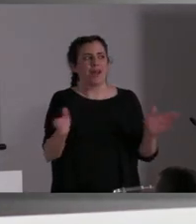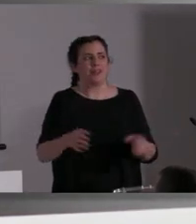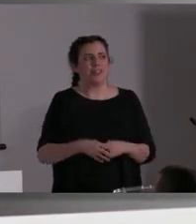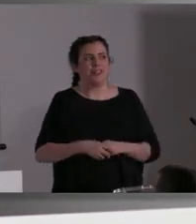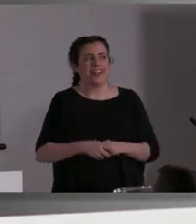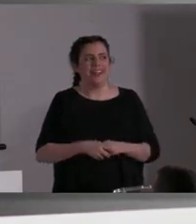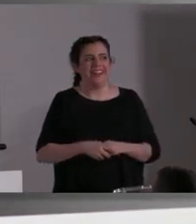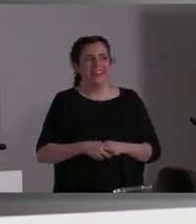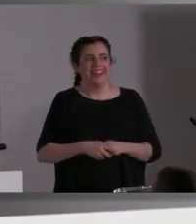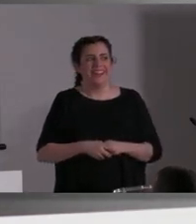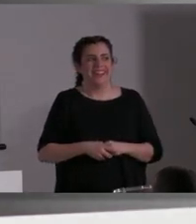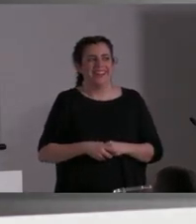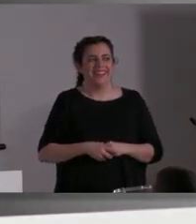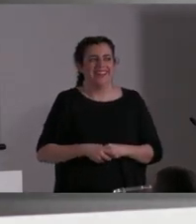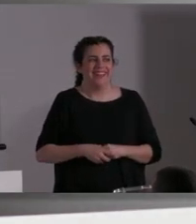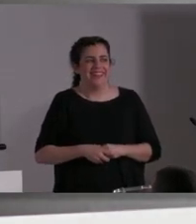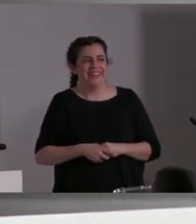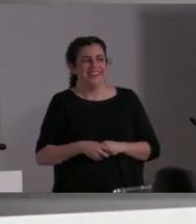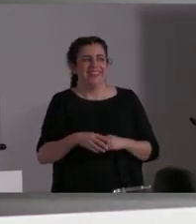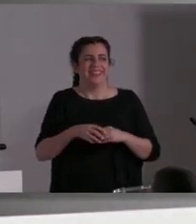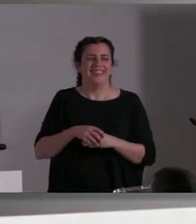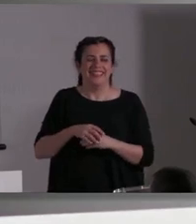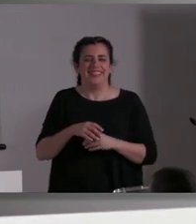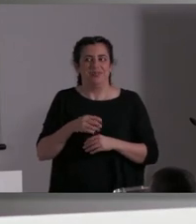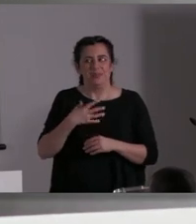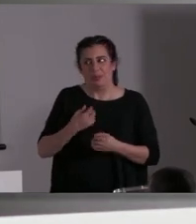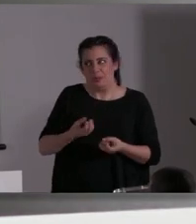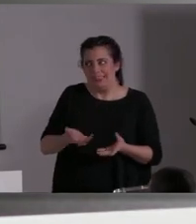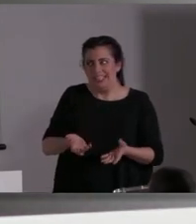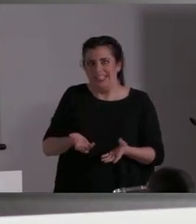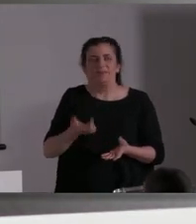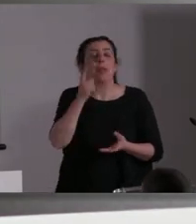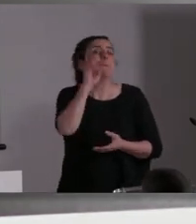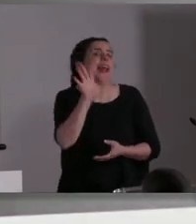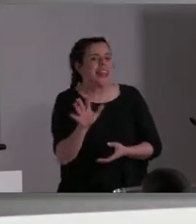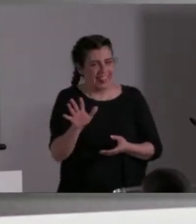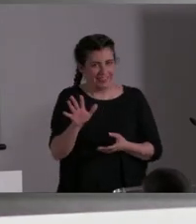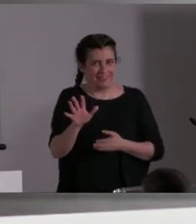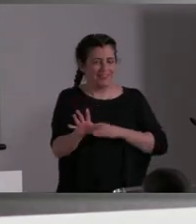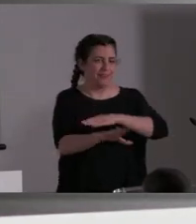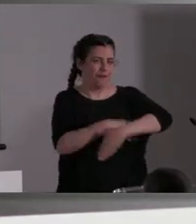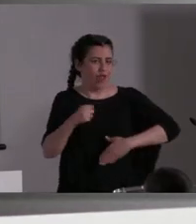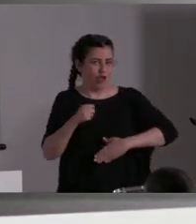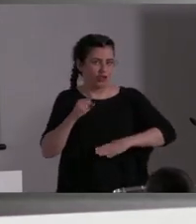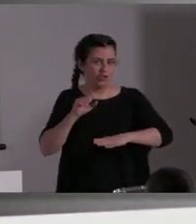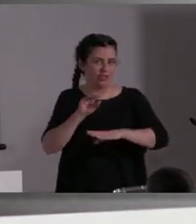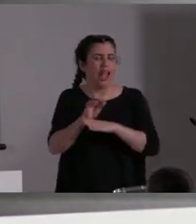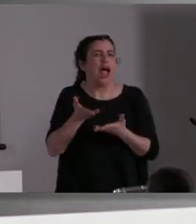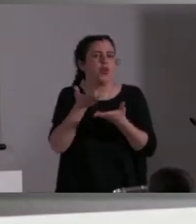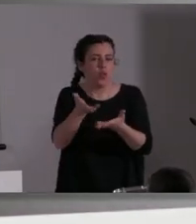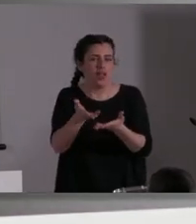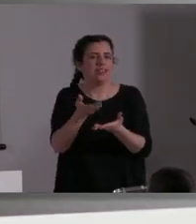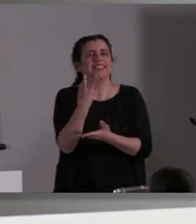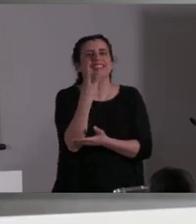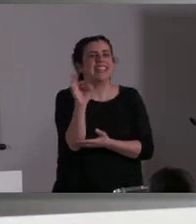Ya. No, pero bueno, eso se puede comentar. Es decir, parece ser que la ayuda de los fondos consistirá en un 30%